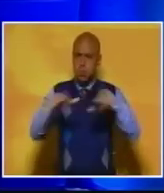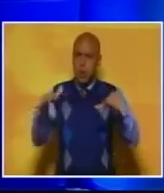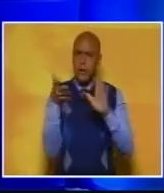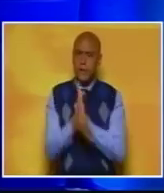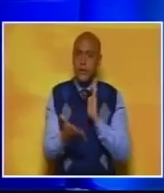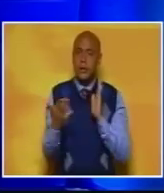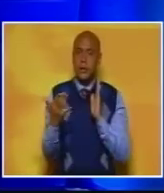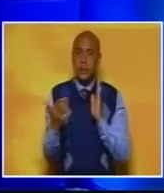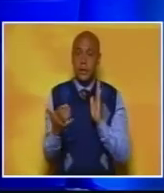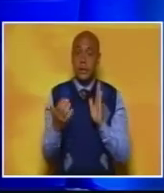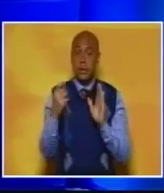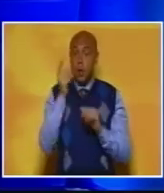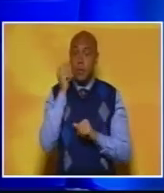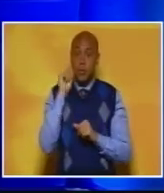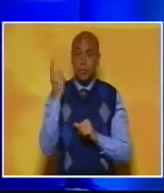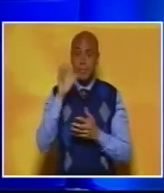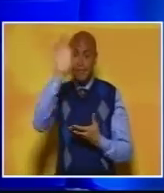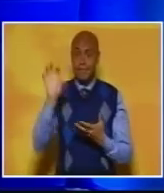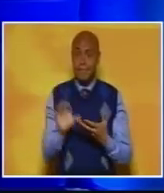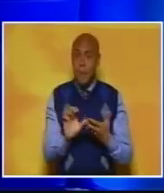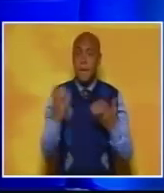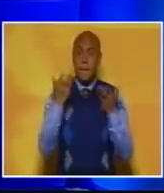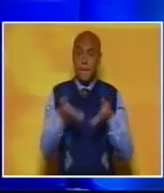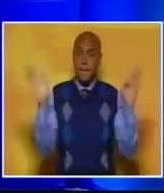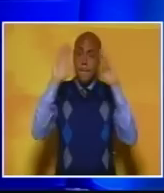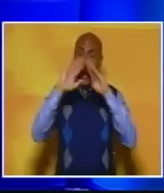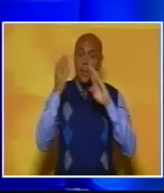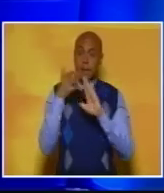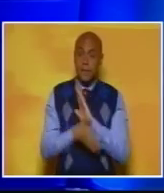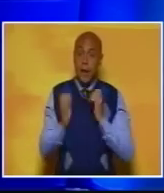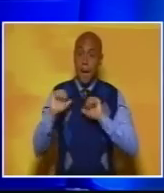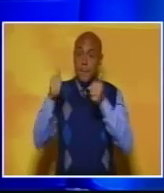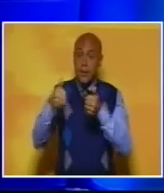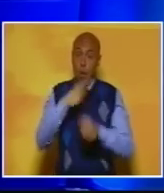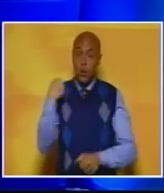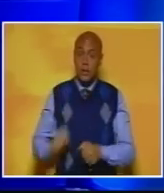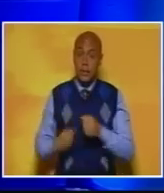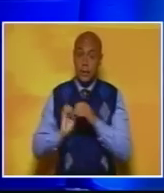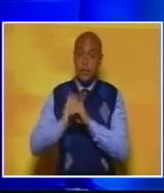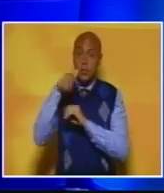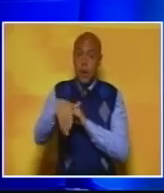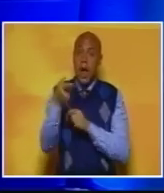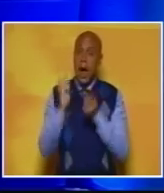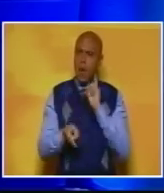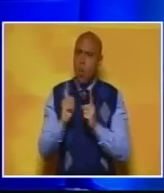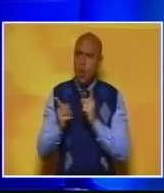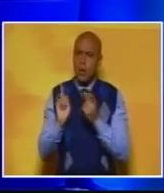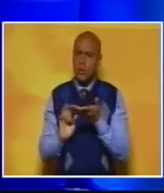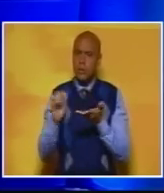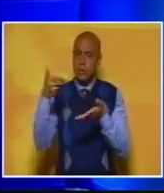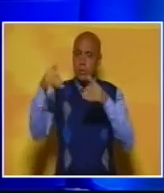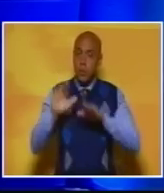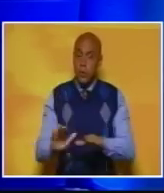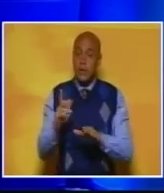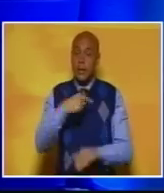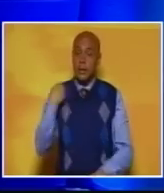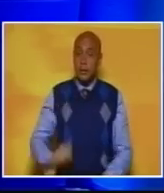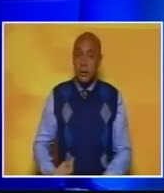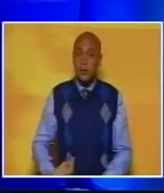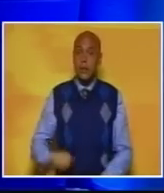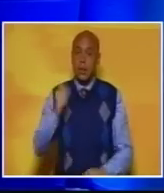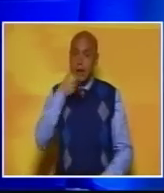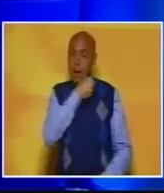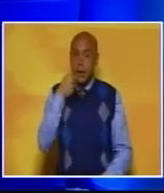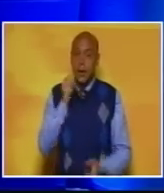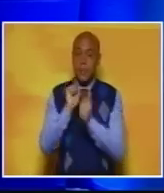afecta a una treintena de países que surgió en Wuhan, China, han sido cancelados en el gigante asiático conciertos,